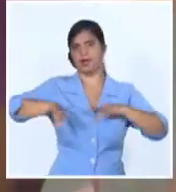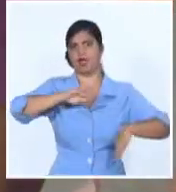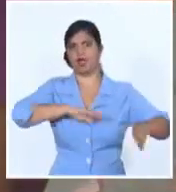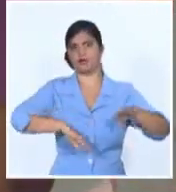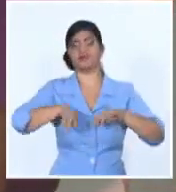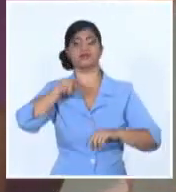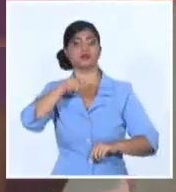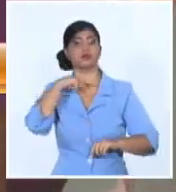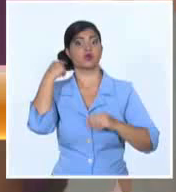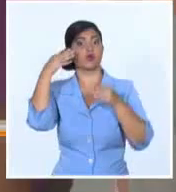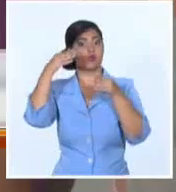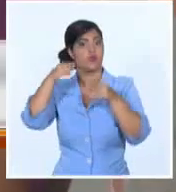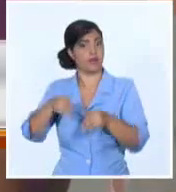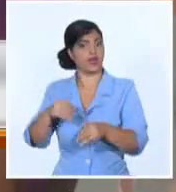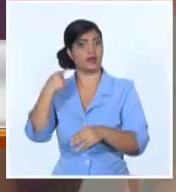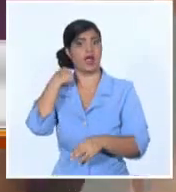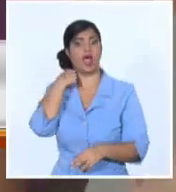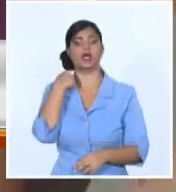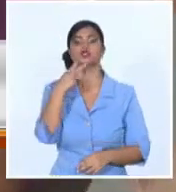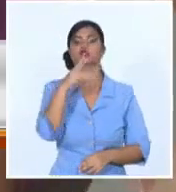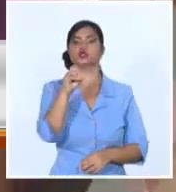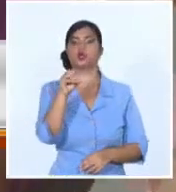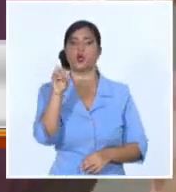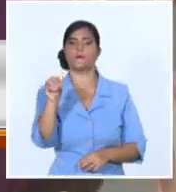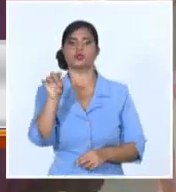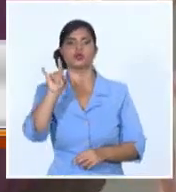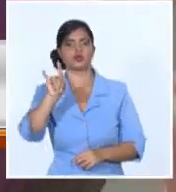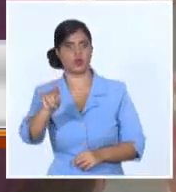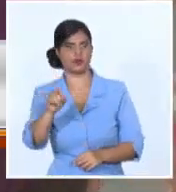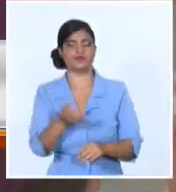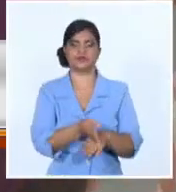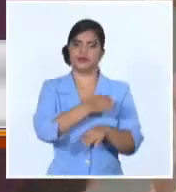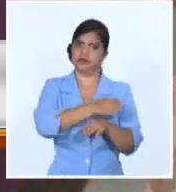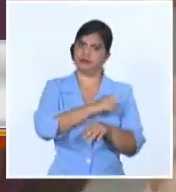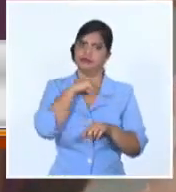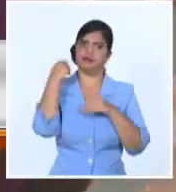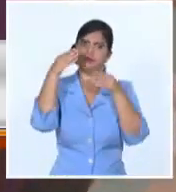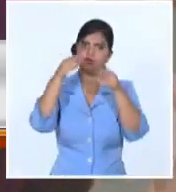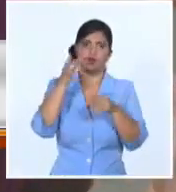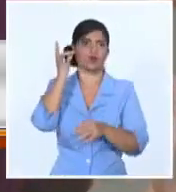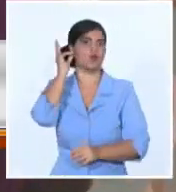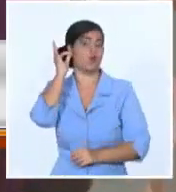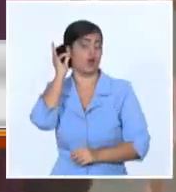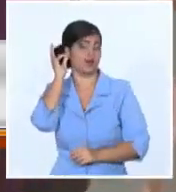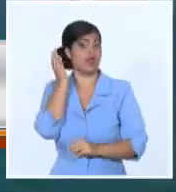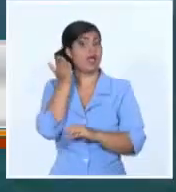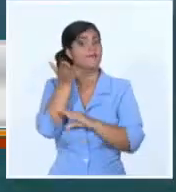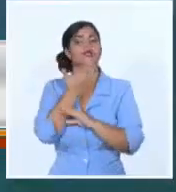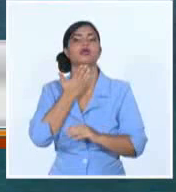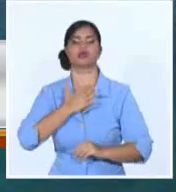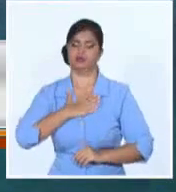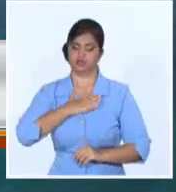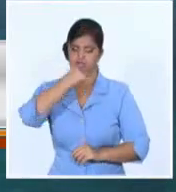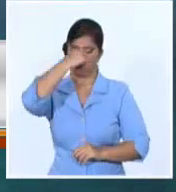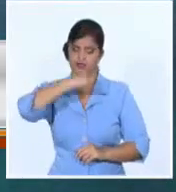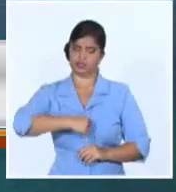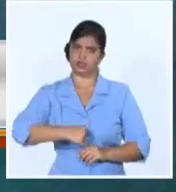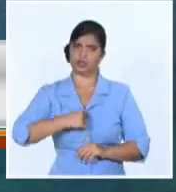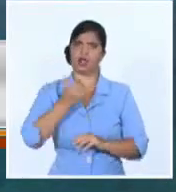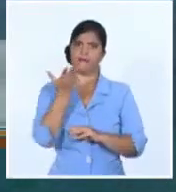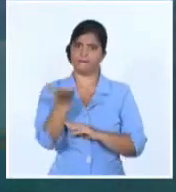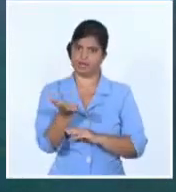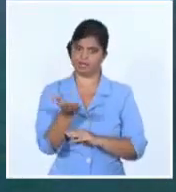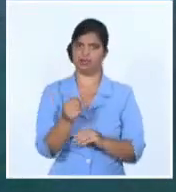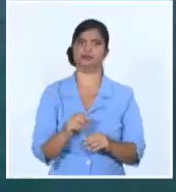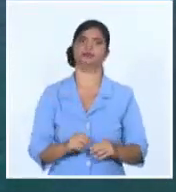año 2009. Ella, antes de morir, pidió como deseo que